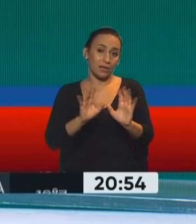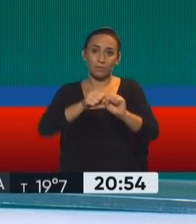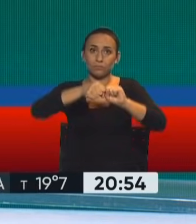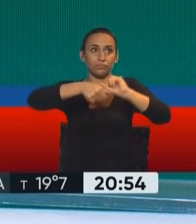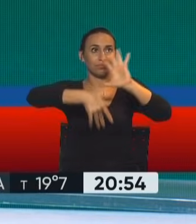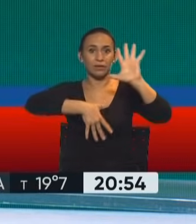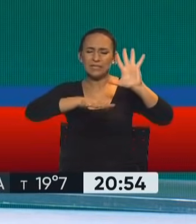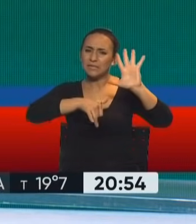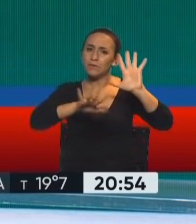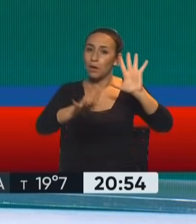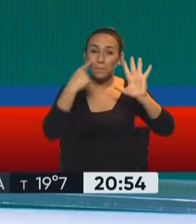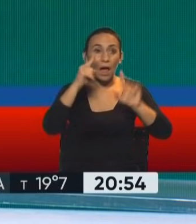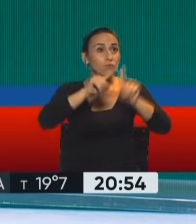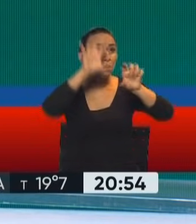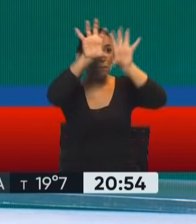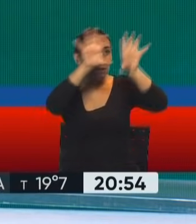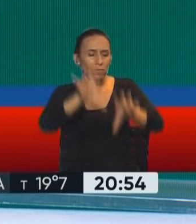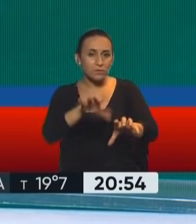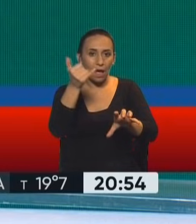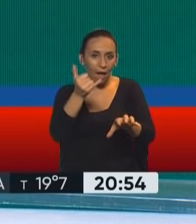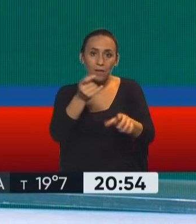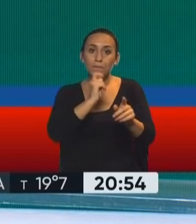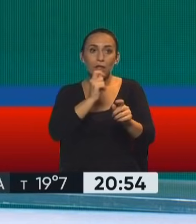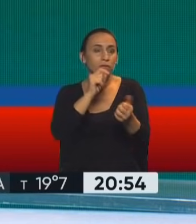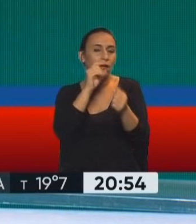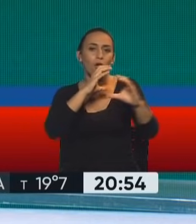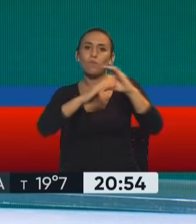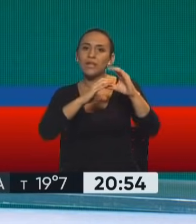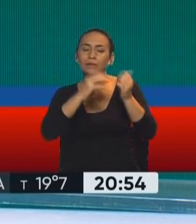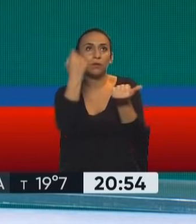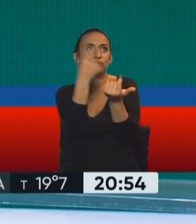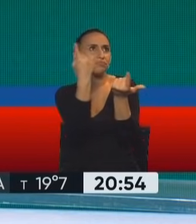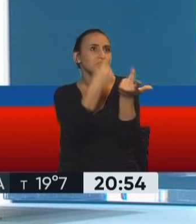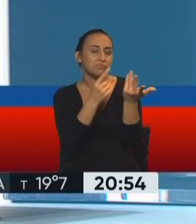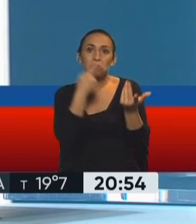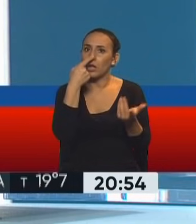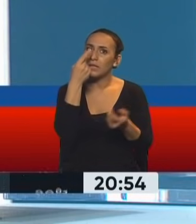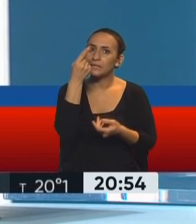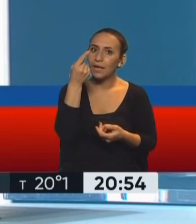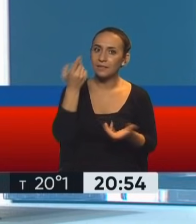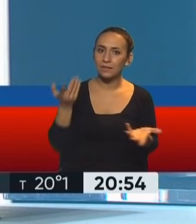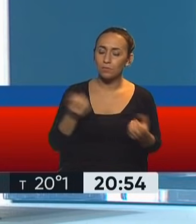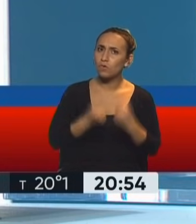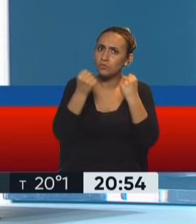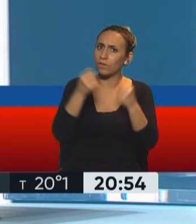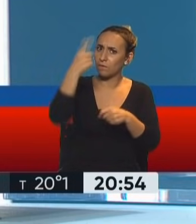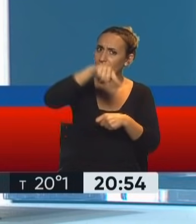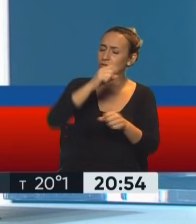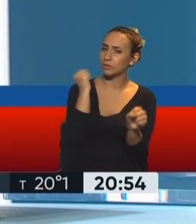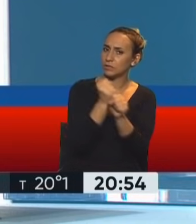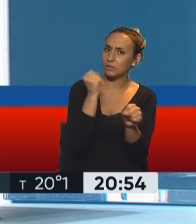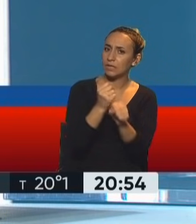si miramos lo que ocurre, en algunas provincias hay ejemplos muy interesantes de medios de comunicación, que con mucho esfuerzo tratan de hacer un periodismo